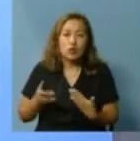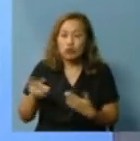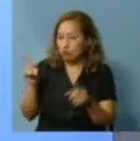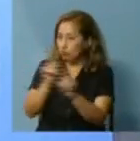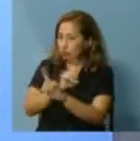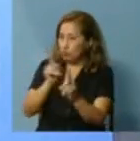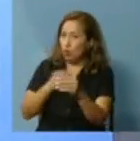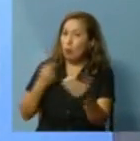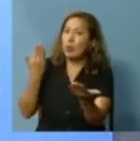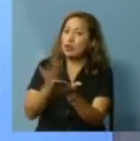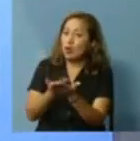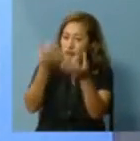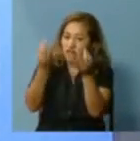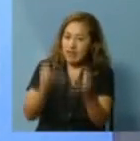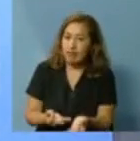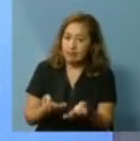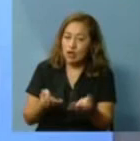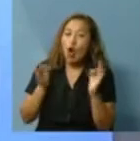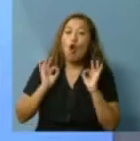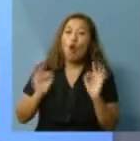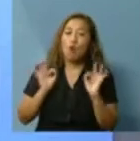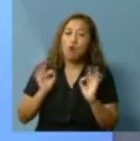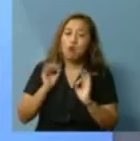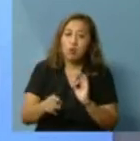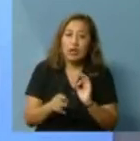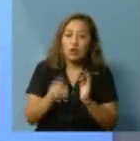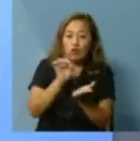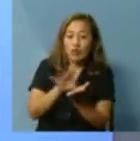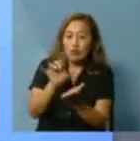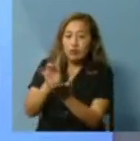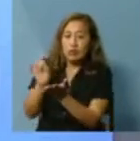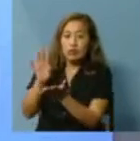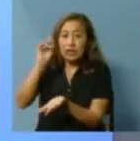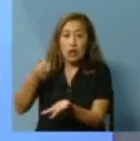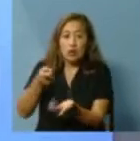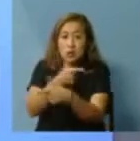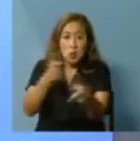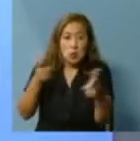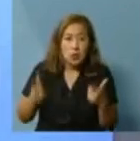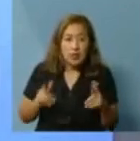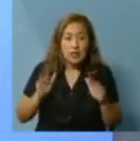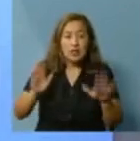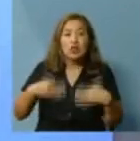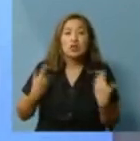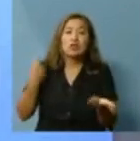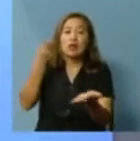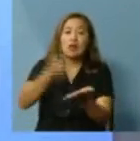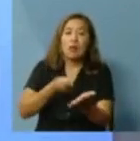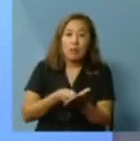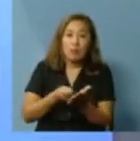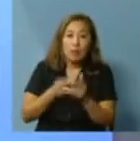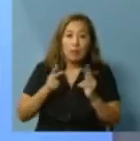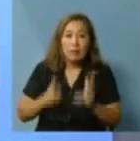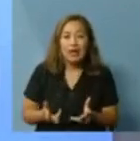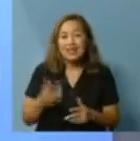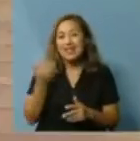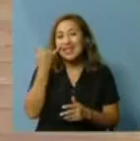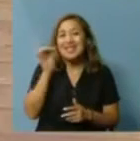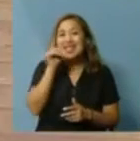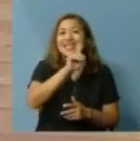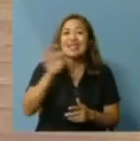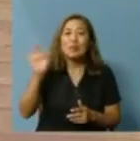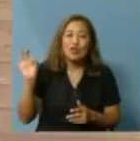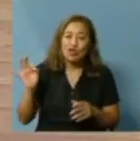presentación para que se pague como corresponde porque había sido un despido sin causa y que se le paga y se le está ya se le pagó un